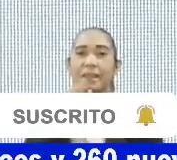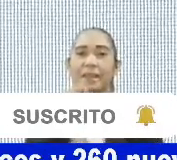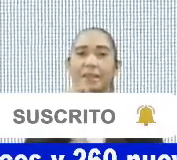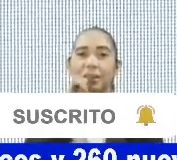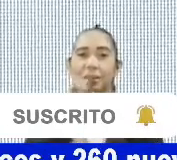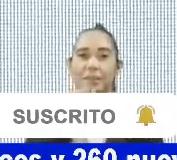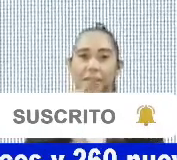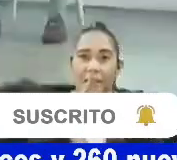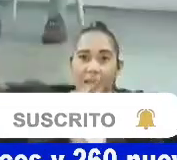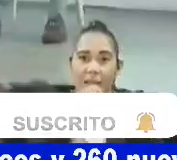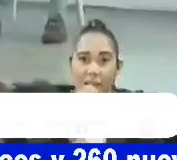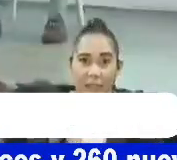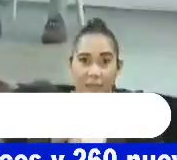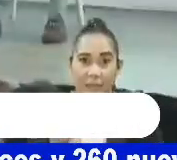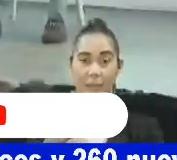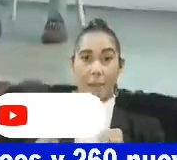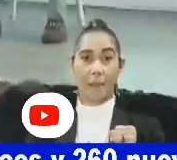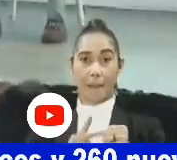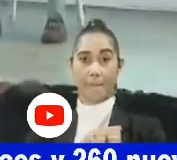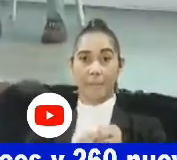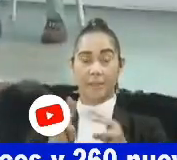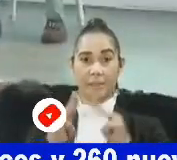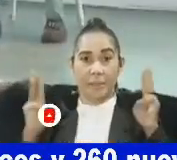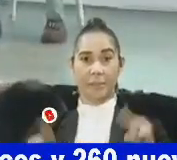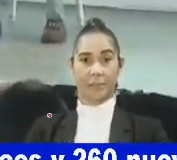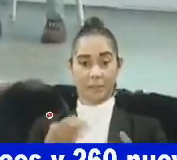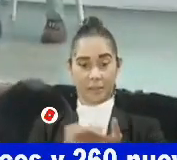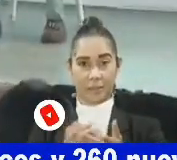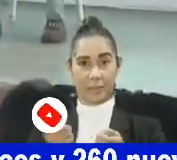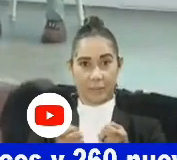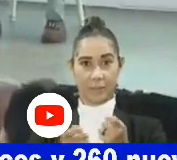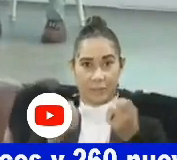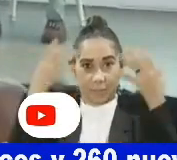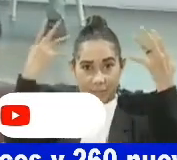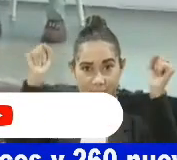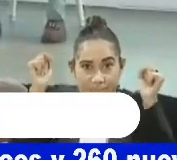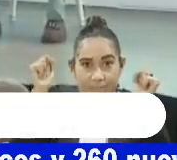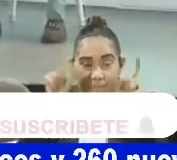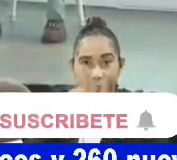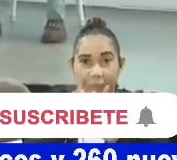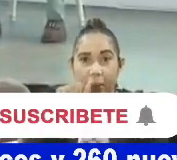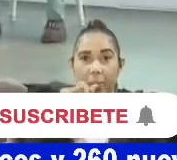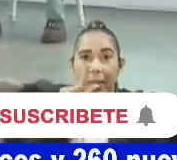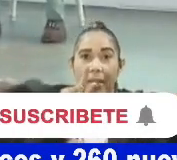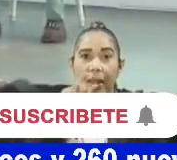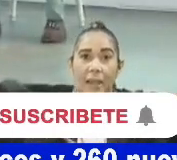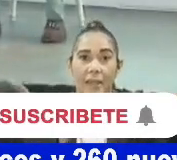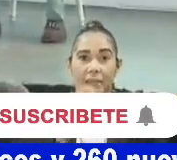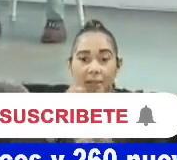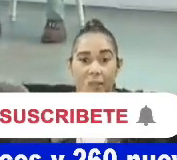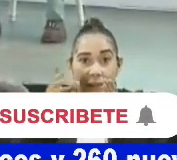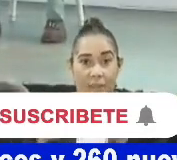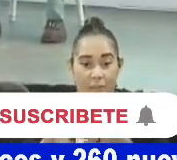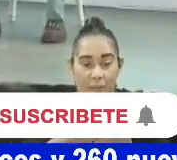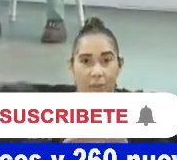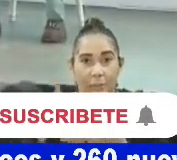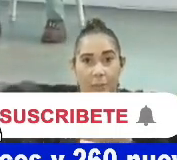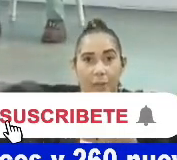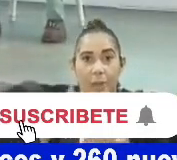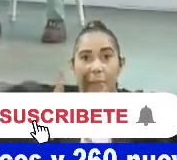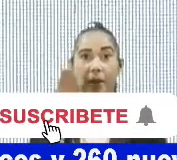Benzán, viceministra administrativa de la presidencia. Alex Mordán, director del